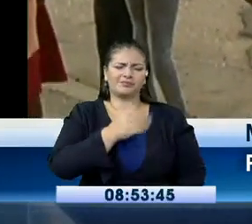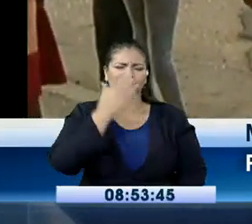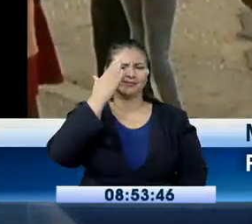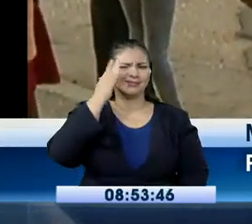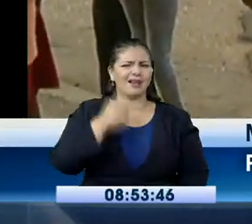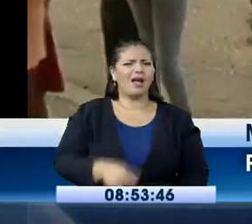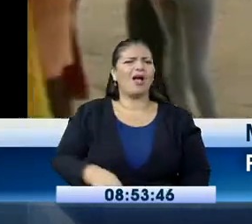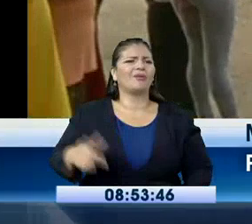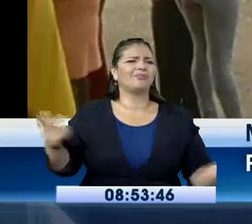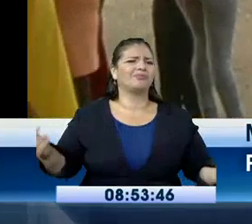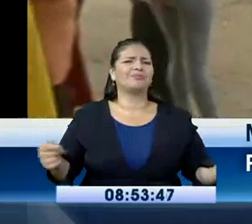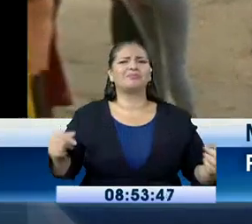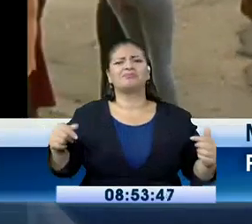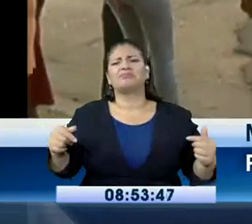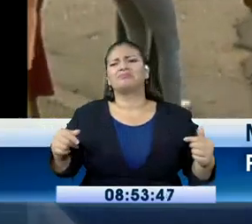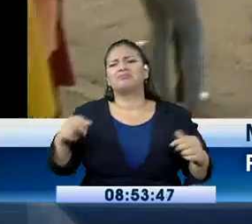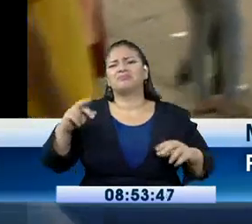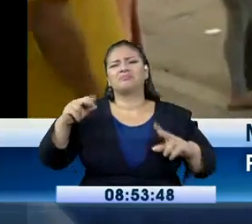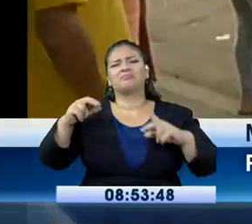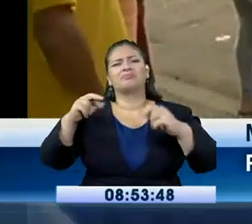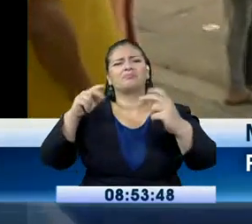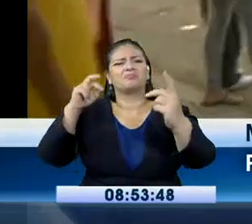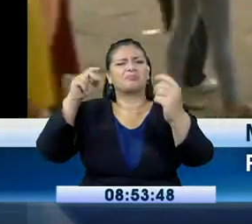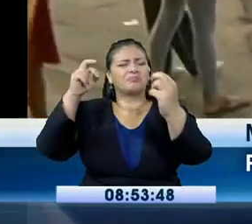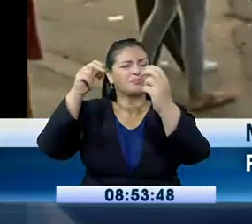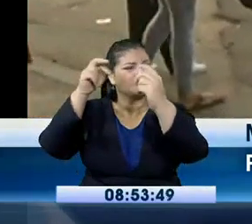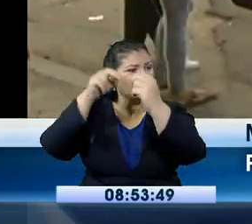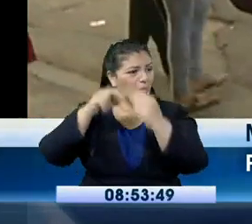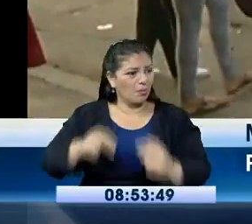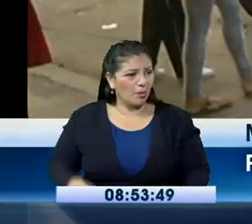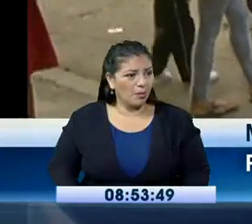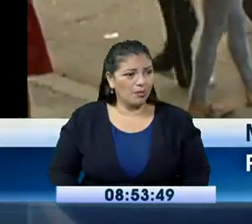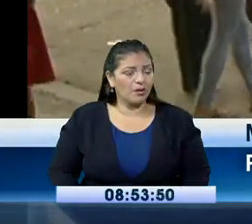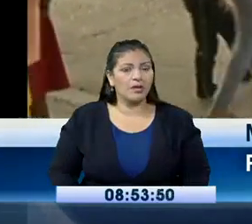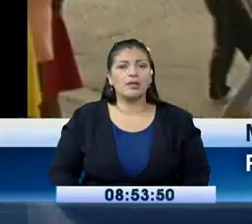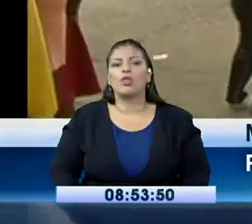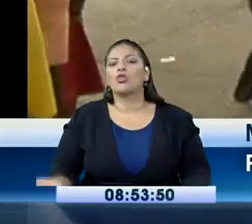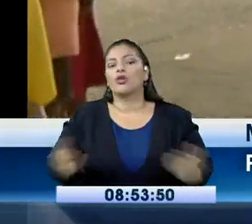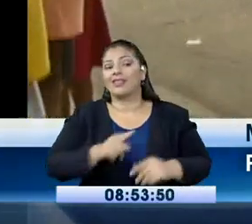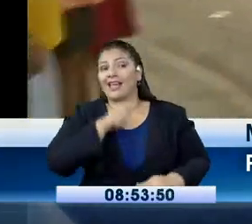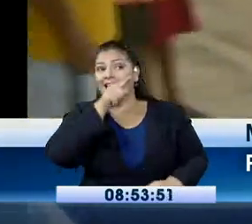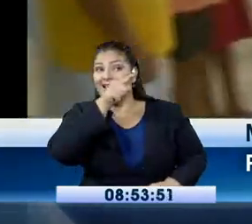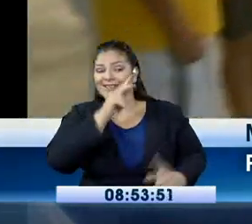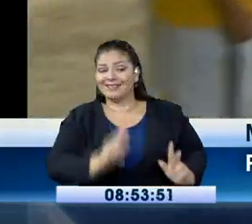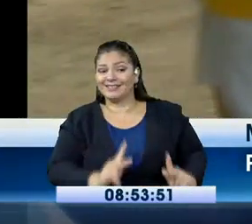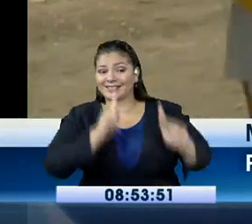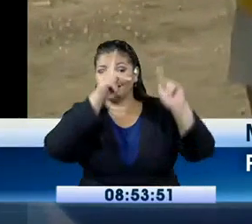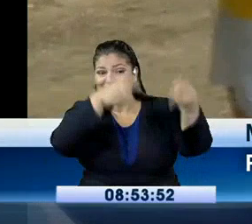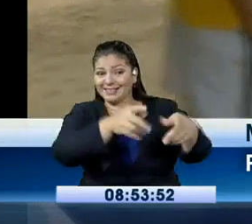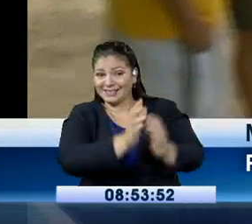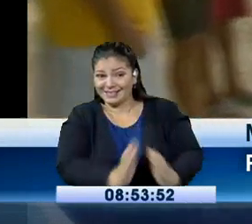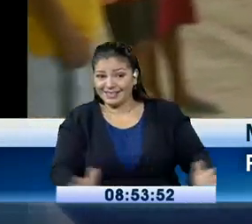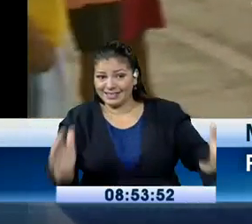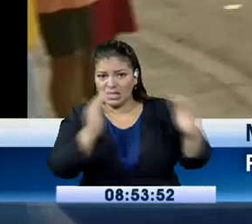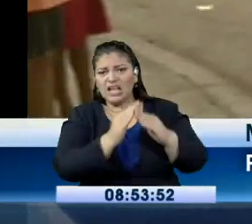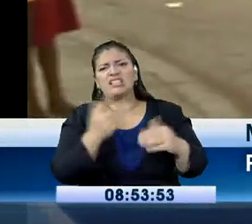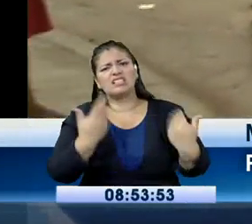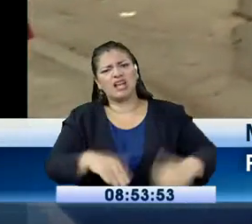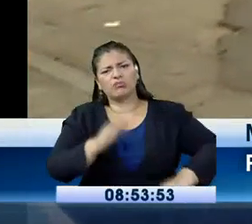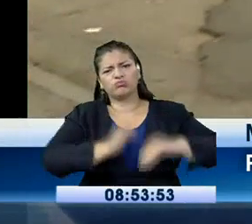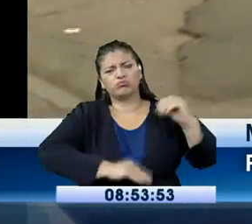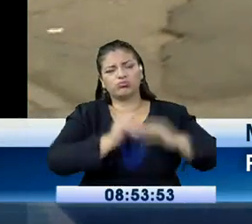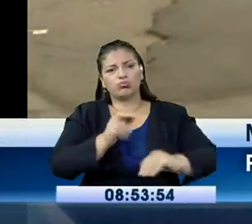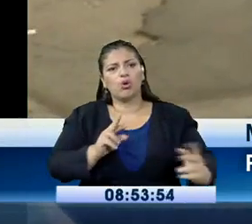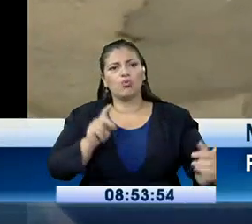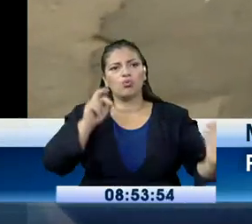adorno. Ya, vea, los pasos de niveles que están en el otro lado de la isla, sucede que lo que pasa que tiene